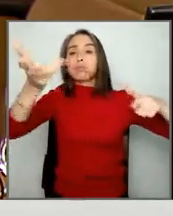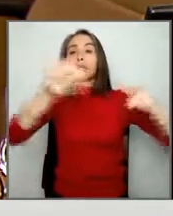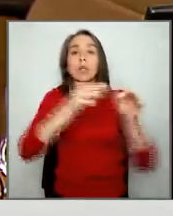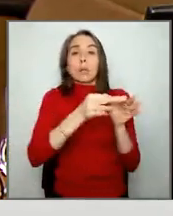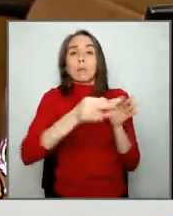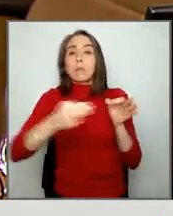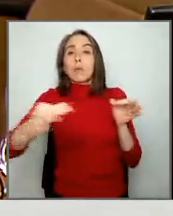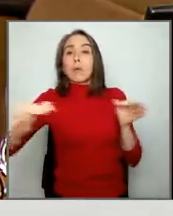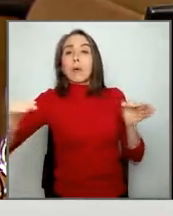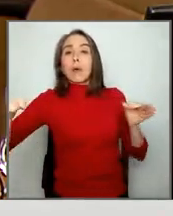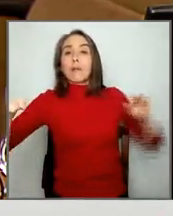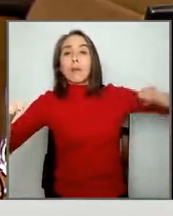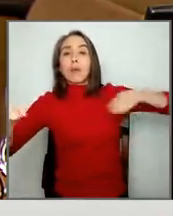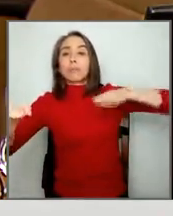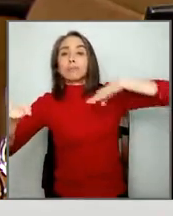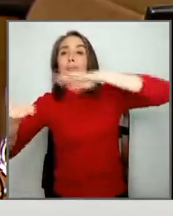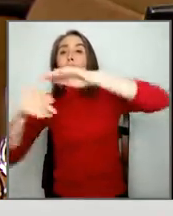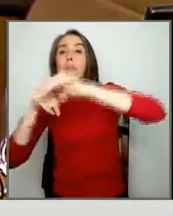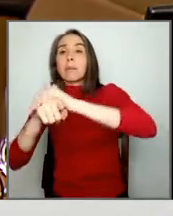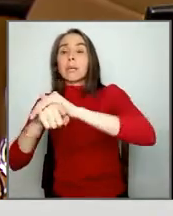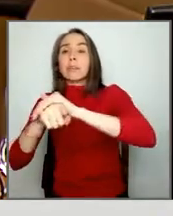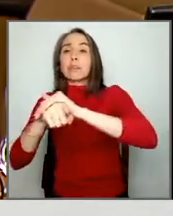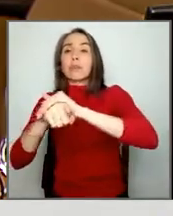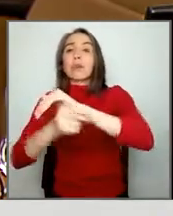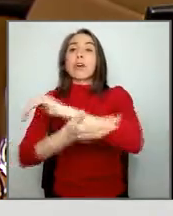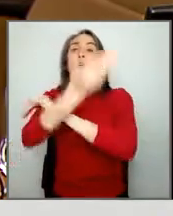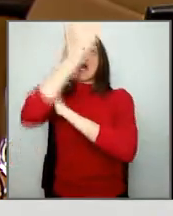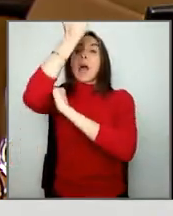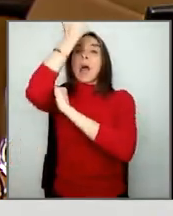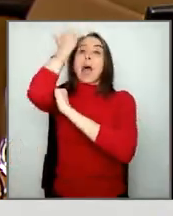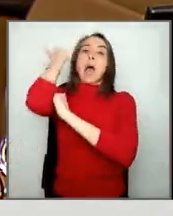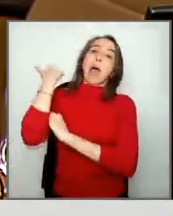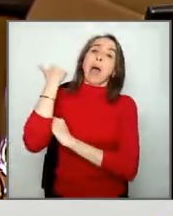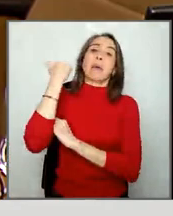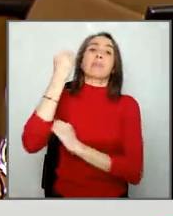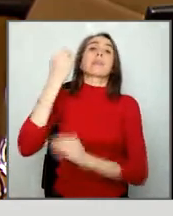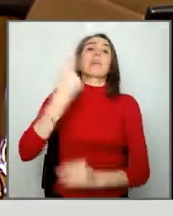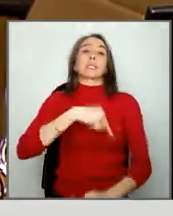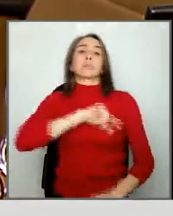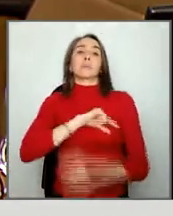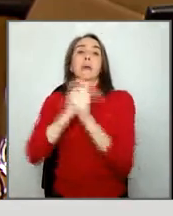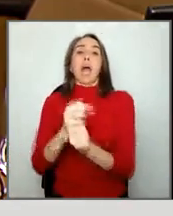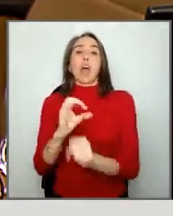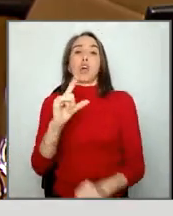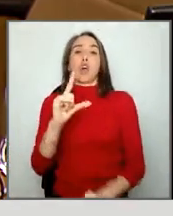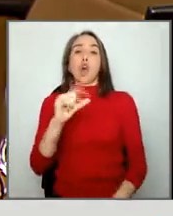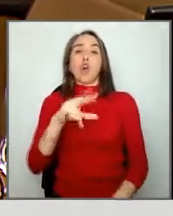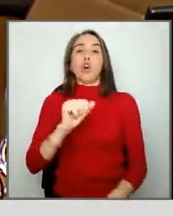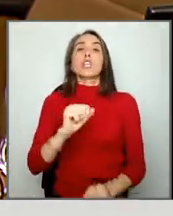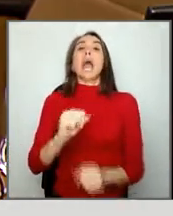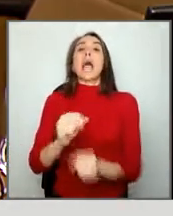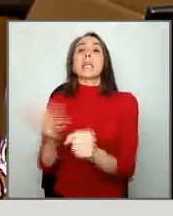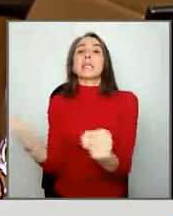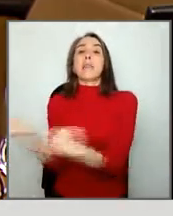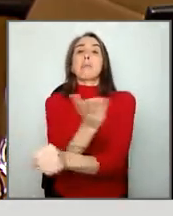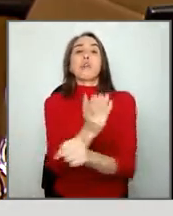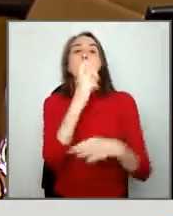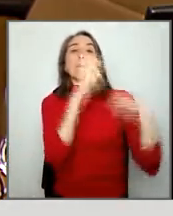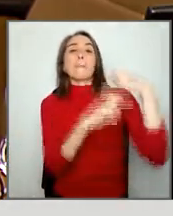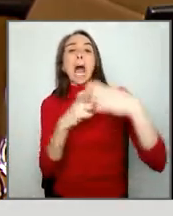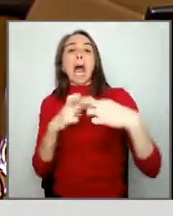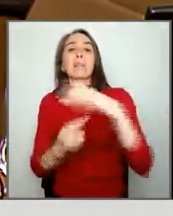de de nuestra Colonia atacando nuestro patrimonio Petro Entonces es fácil